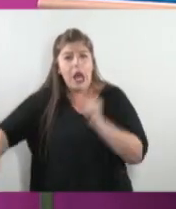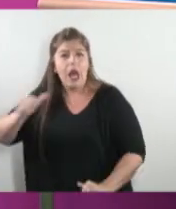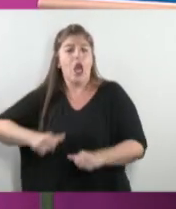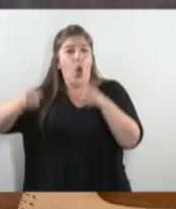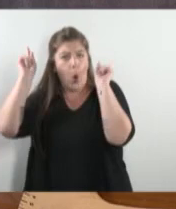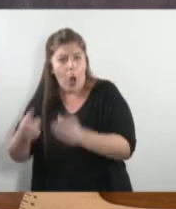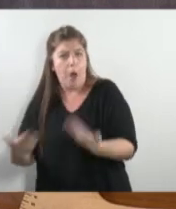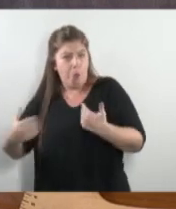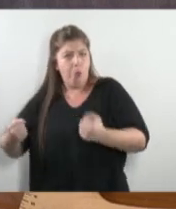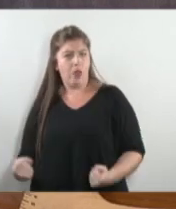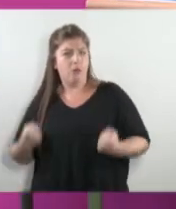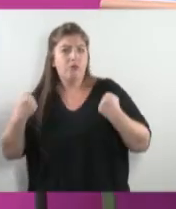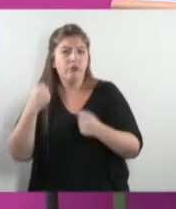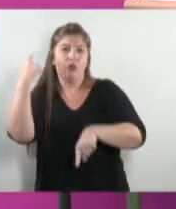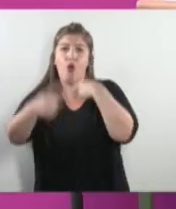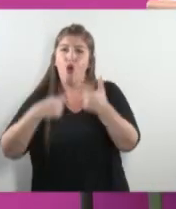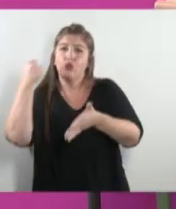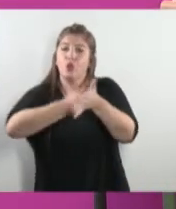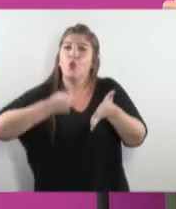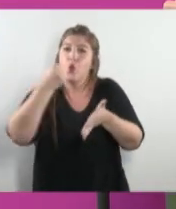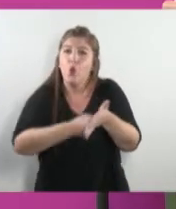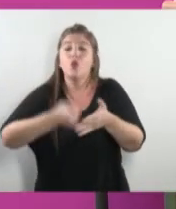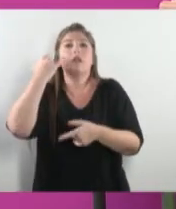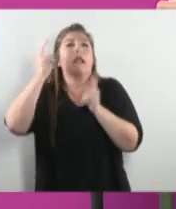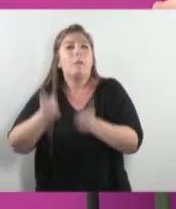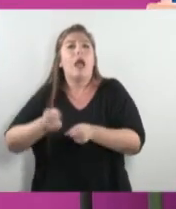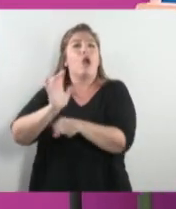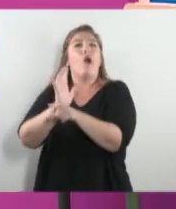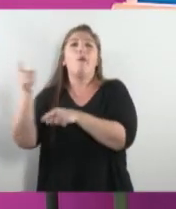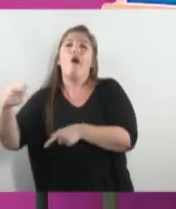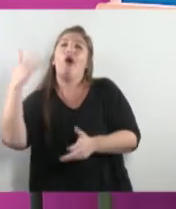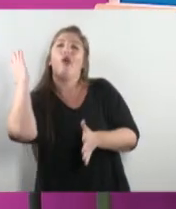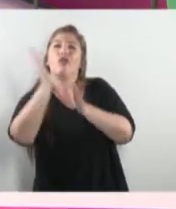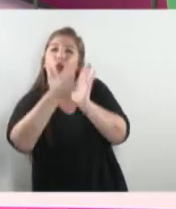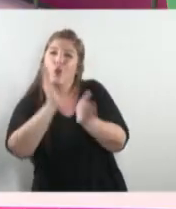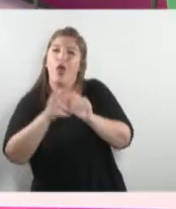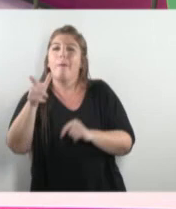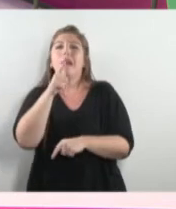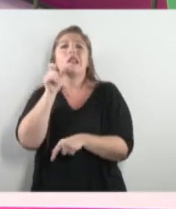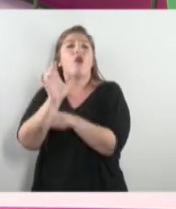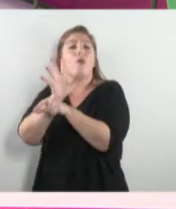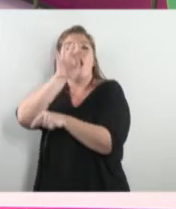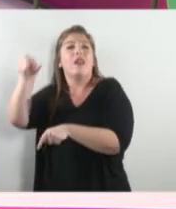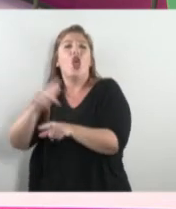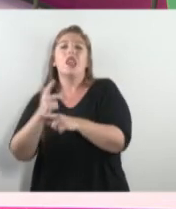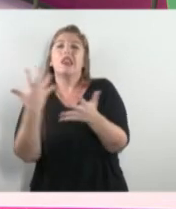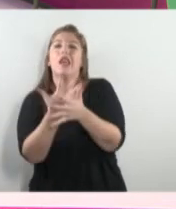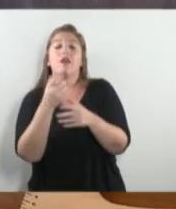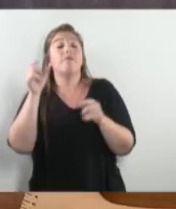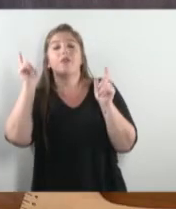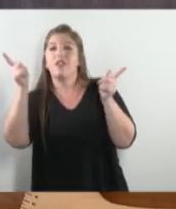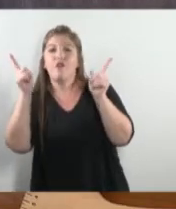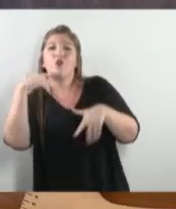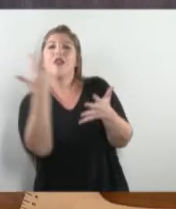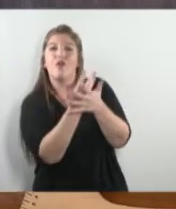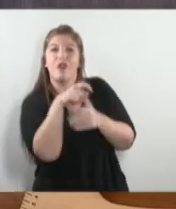sigue luchando, uh-huh. Y además torturadores, como que inclusive hasta disfrutan de ese sufrimiento, ¿no? Si